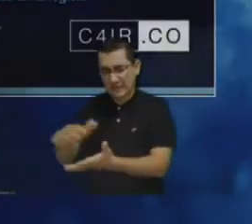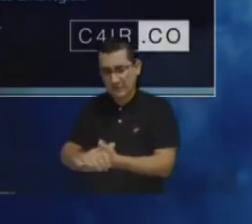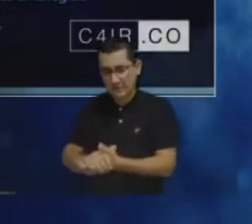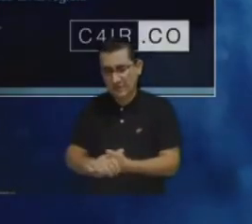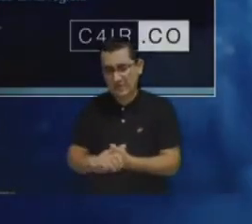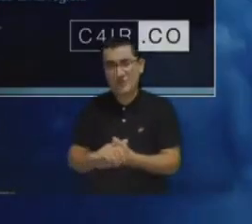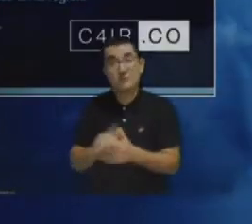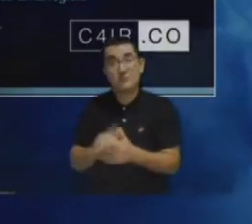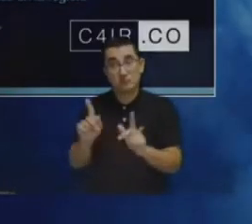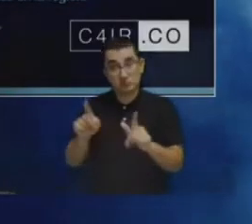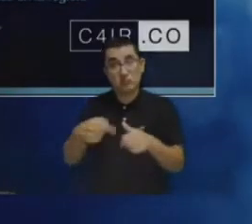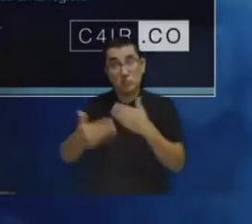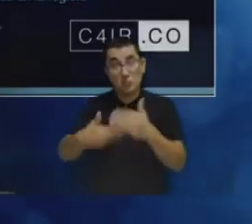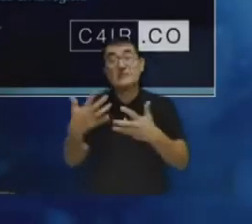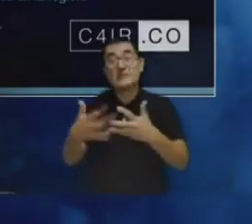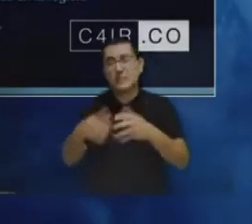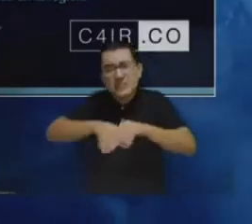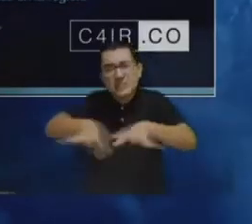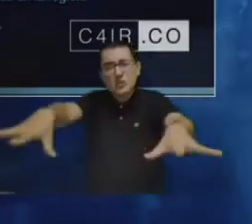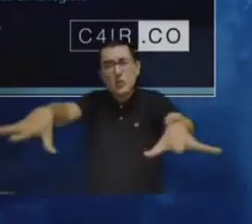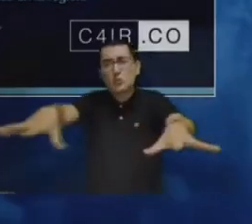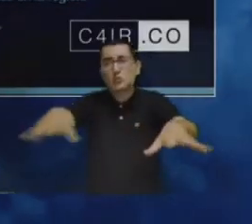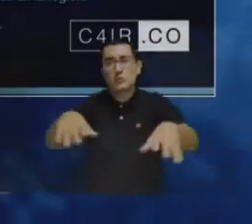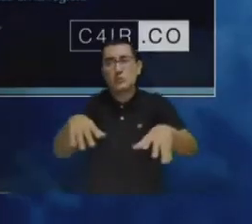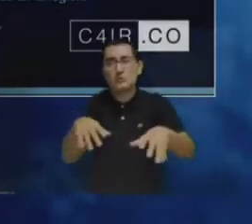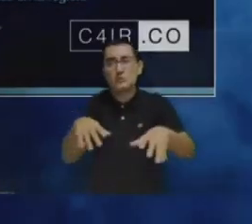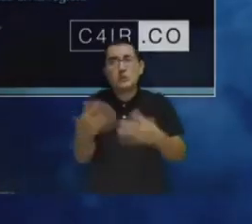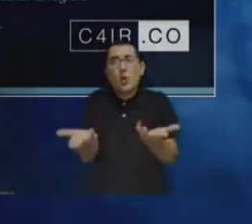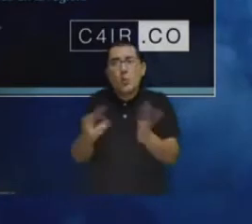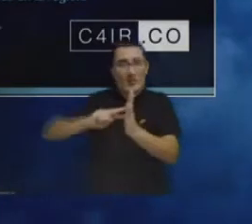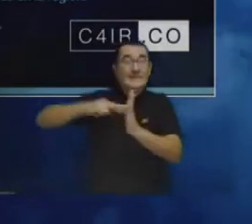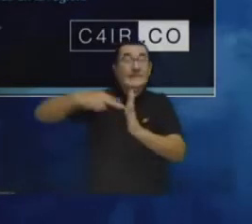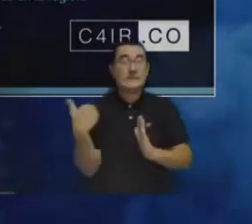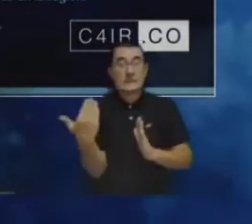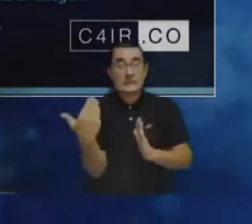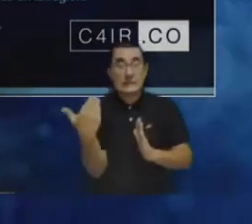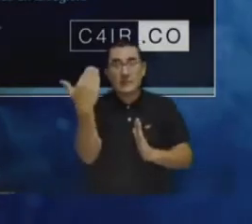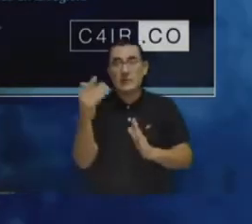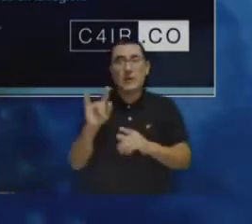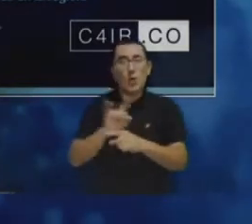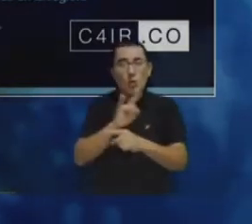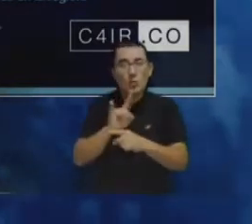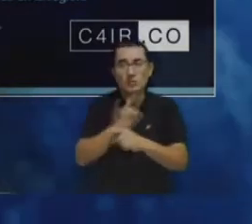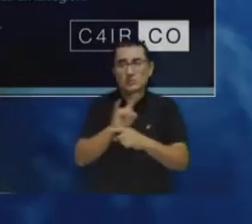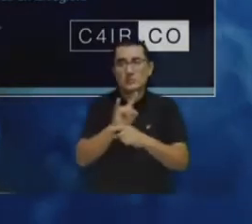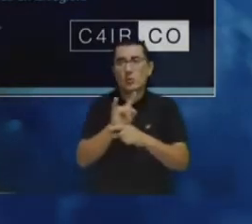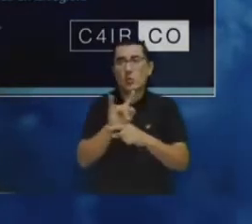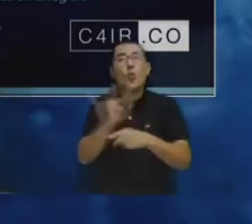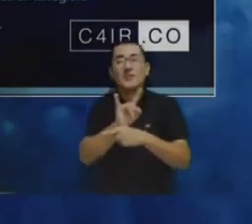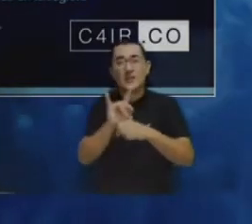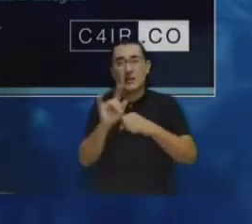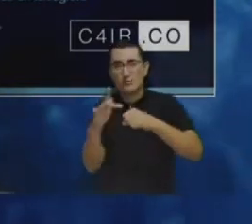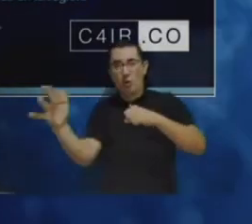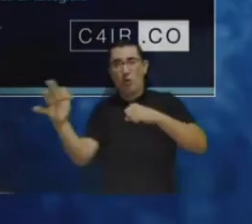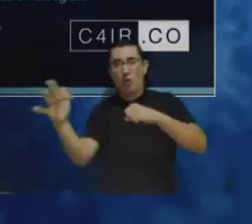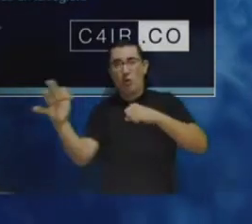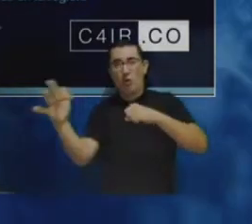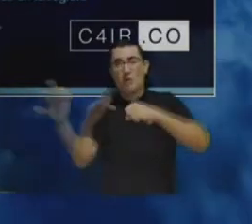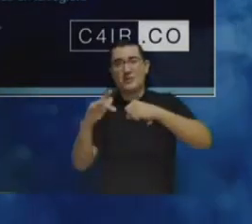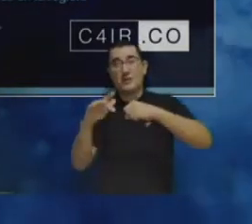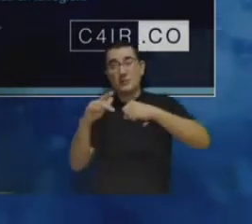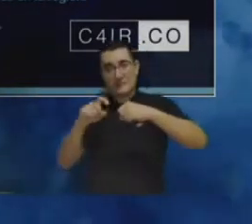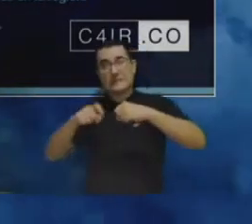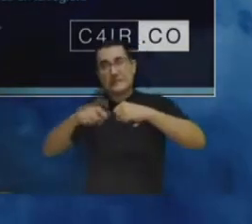de distribución basados en tecnologías que necesitarán el uso de espectro, porque no pueden estar atados a un cable, y porque estamos hablando de movilidad, porque